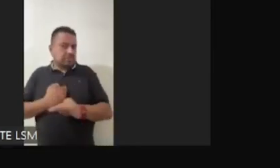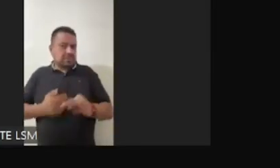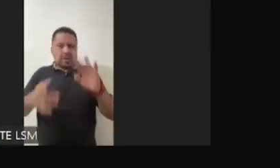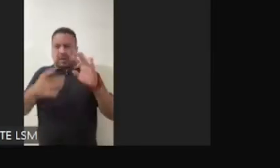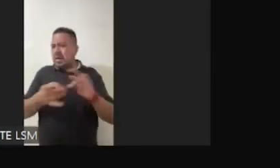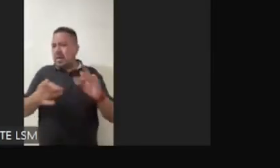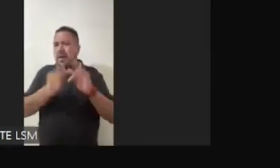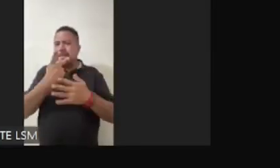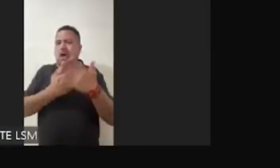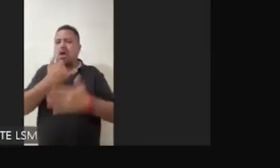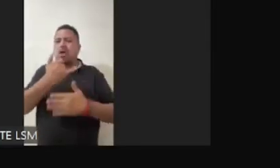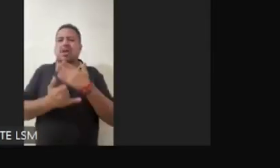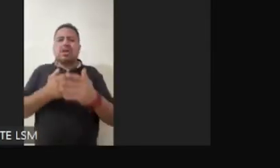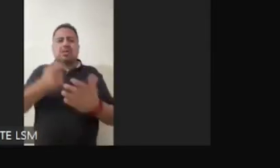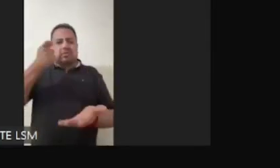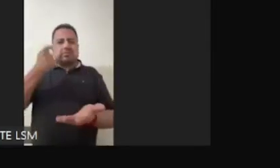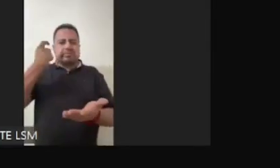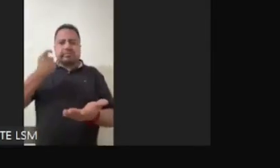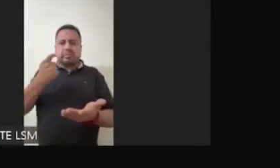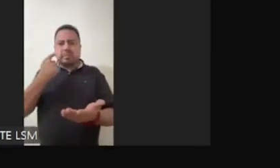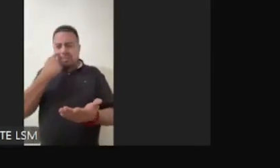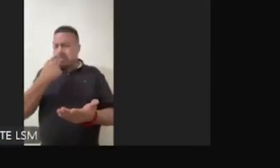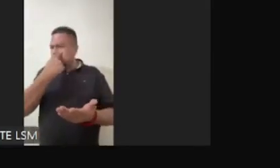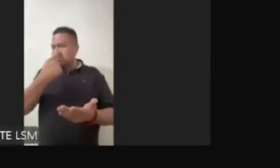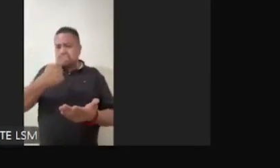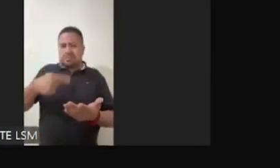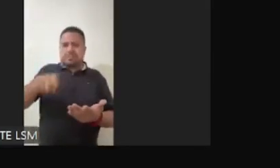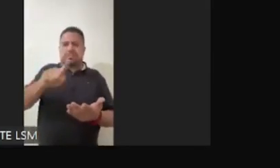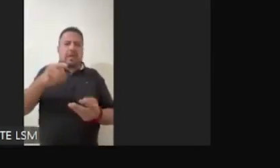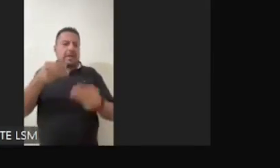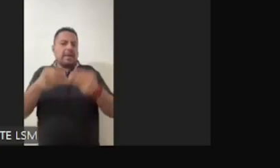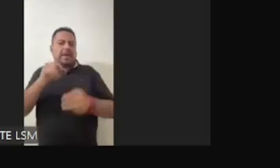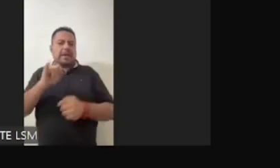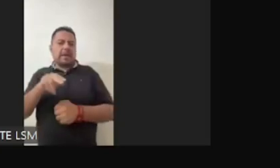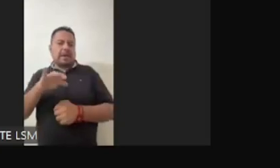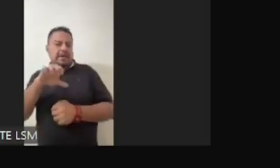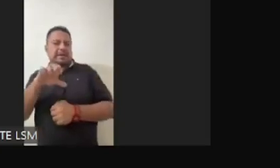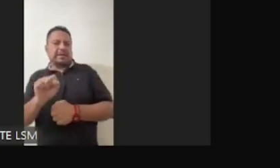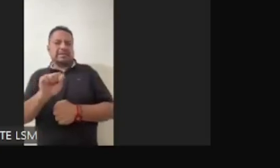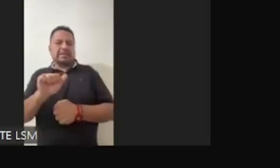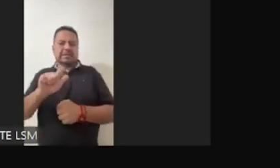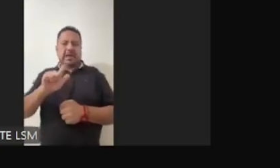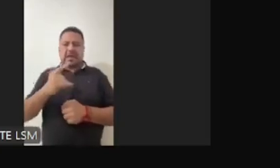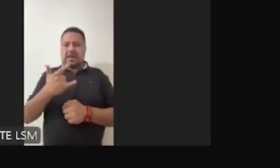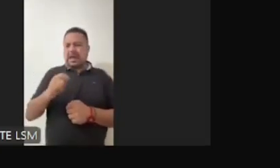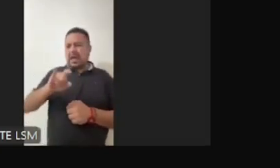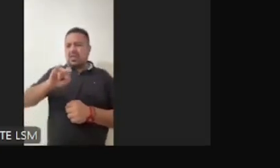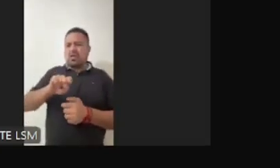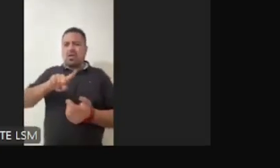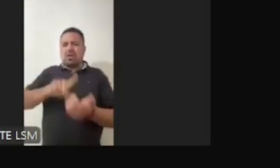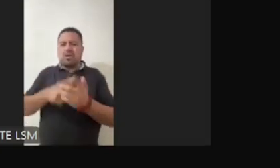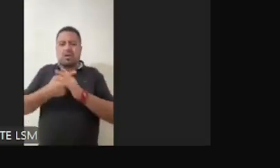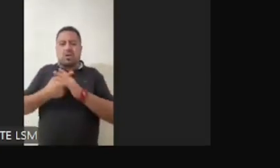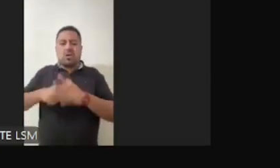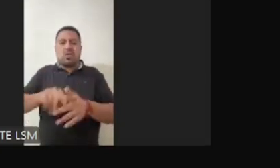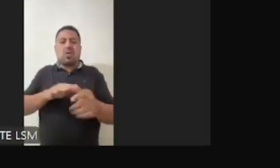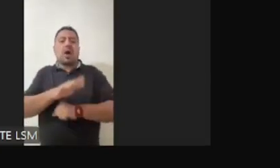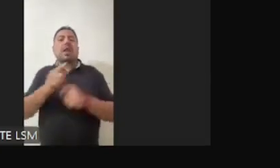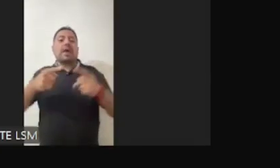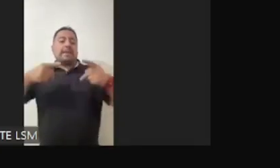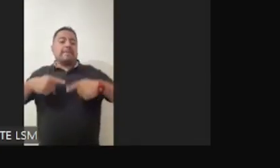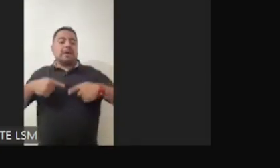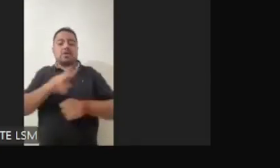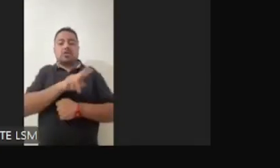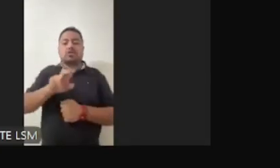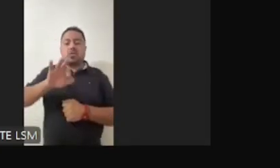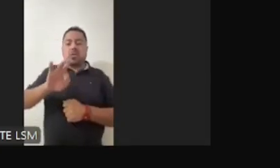con el proyecto de Sentencia que somete a su consideración el magistrado José Inés betancur Salgado dentro del juicio electoral de la ciudadanía